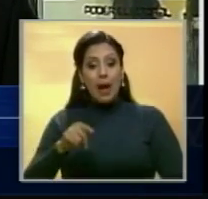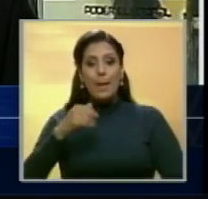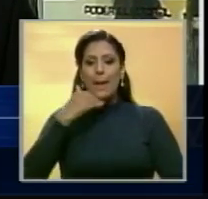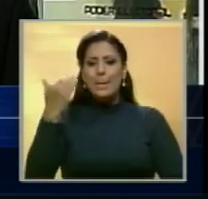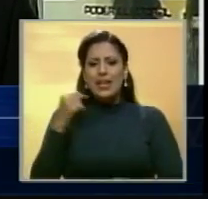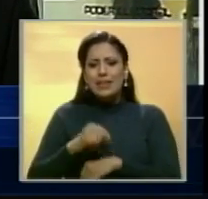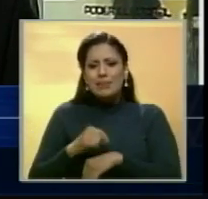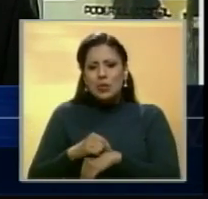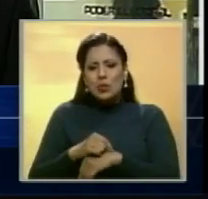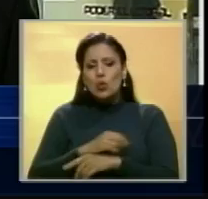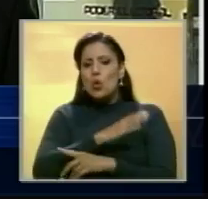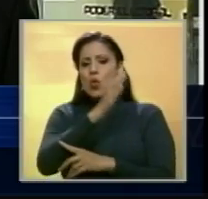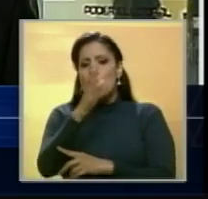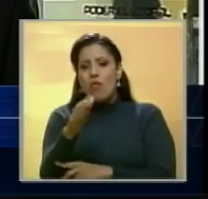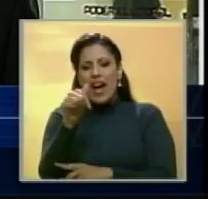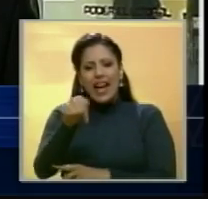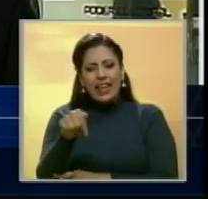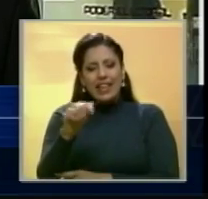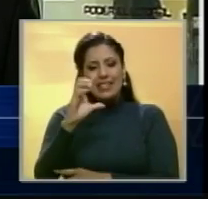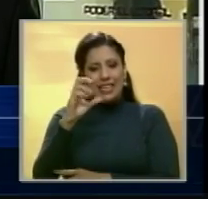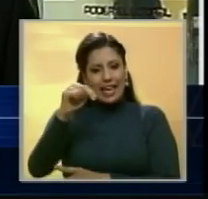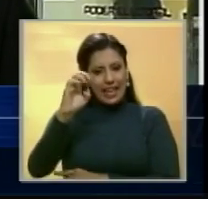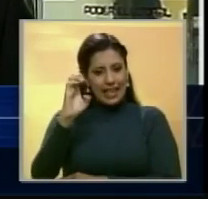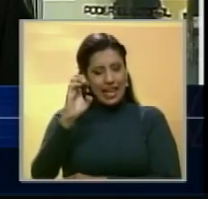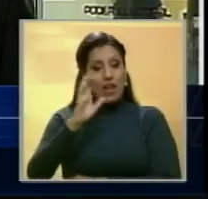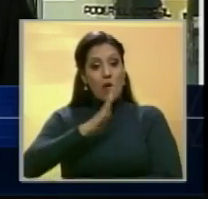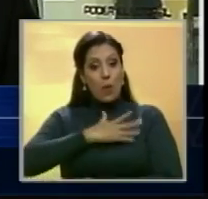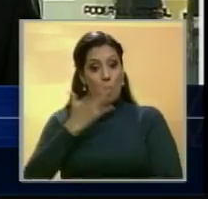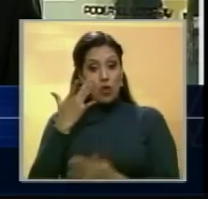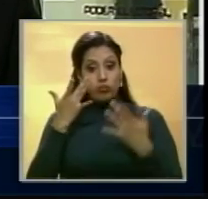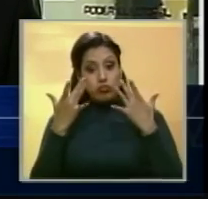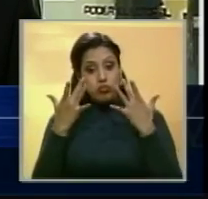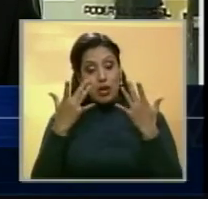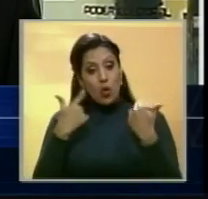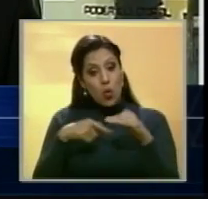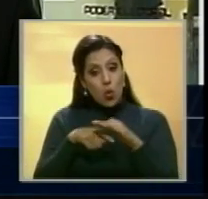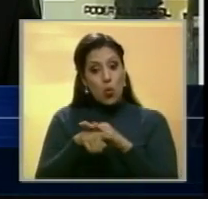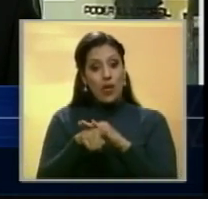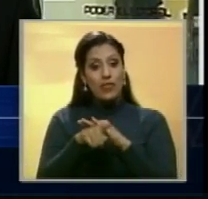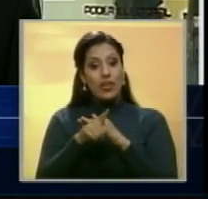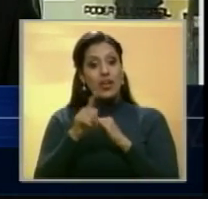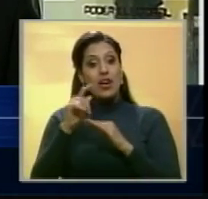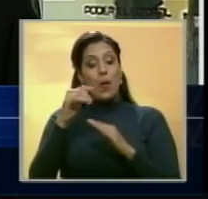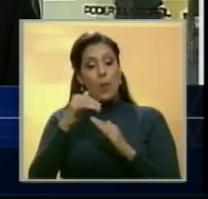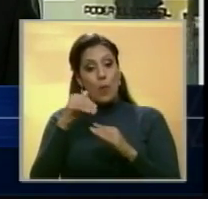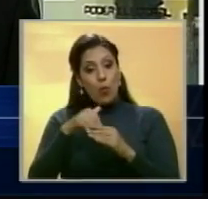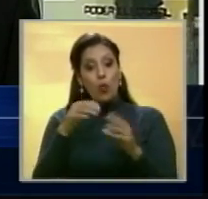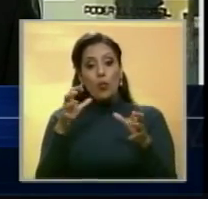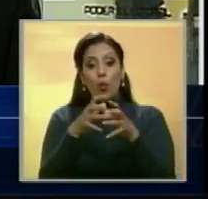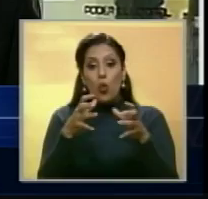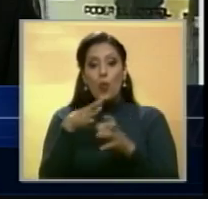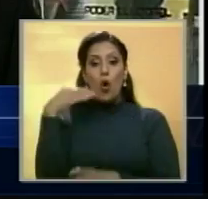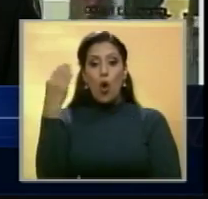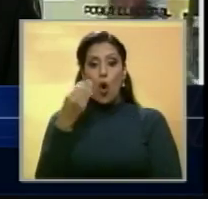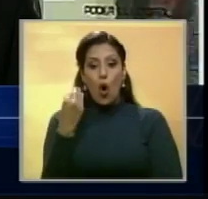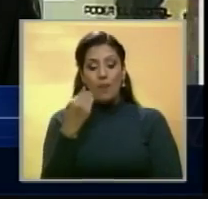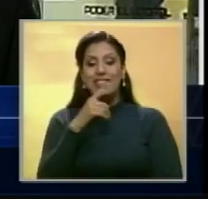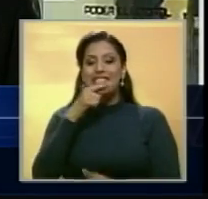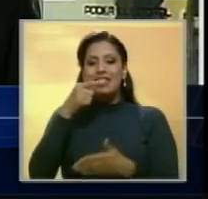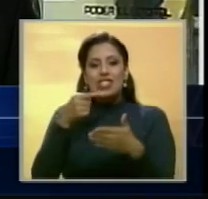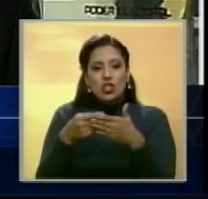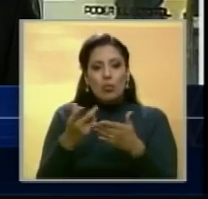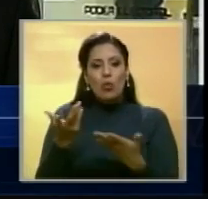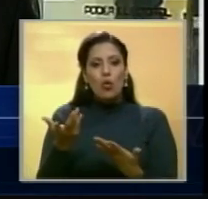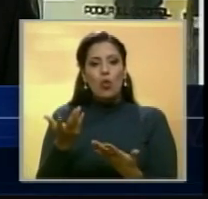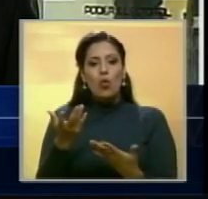hace minutos acudió aquí a la sede del CNE y pudieron ingresar a la sede electoral un grupo de jóvenes